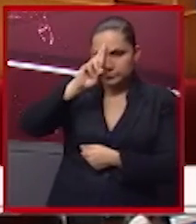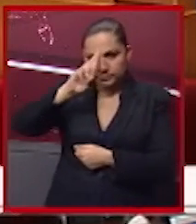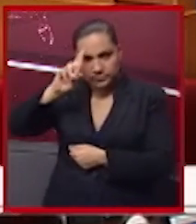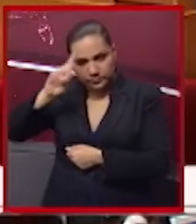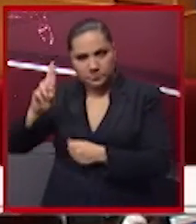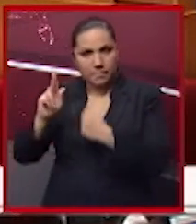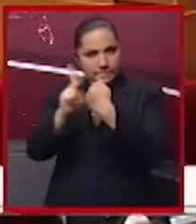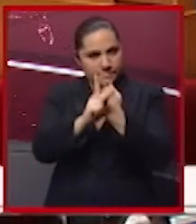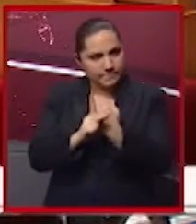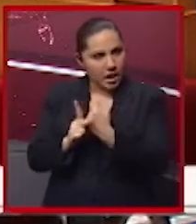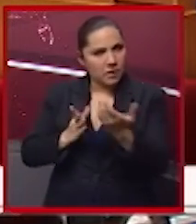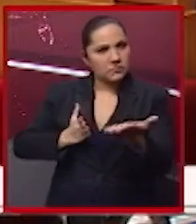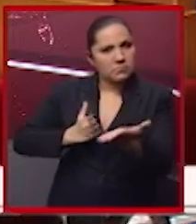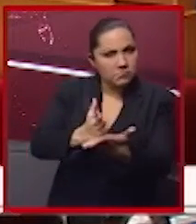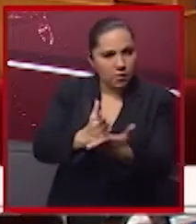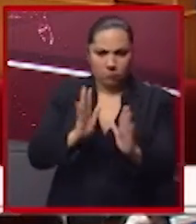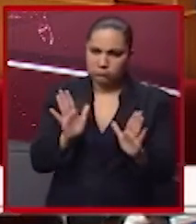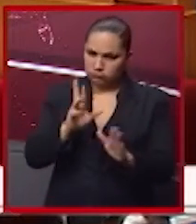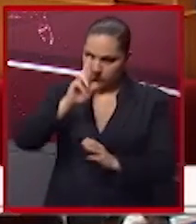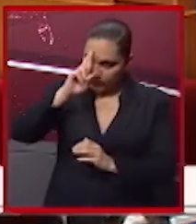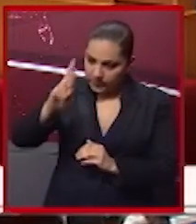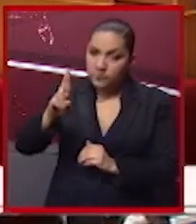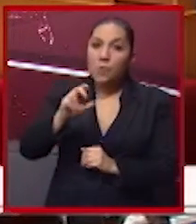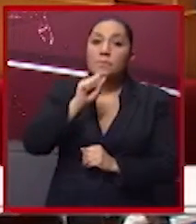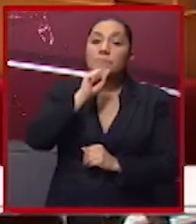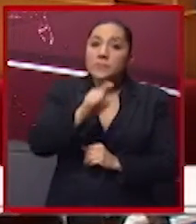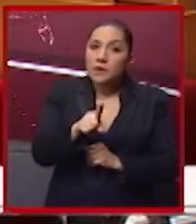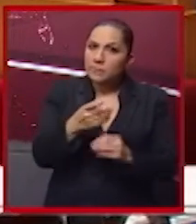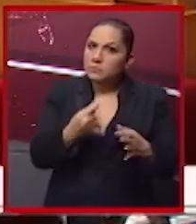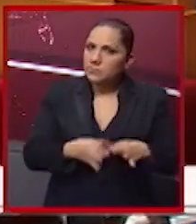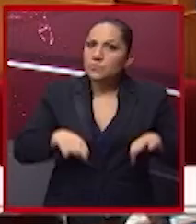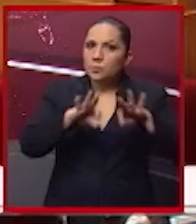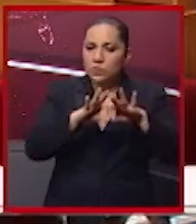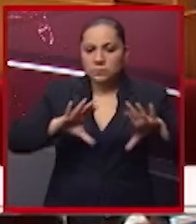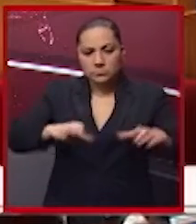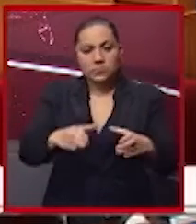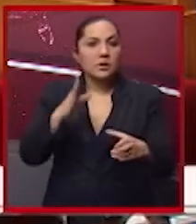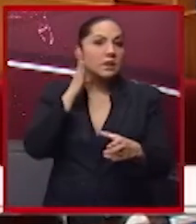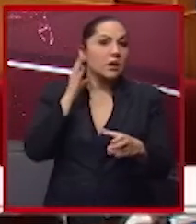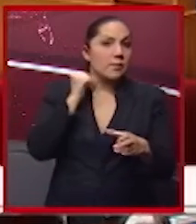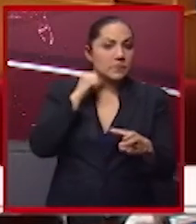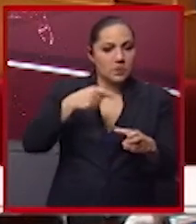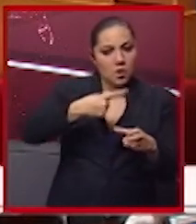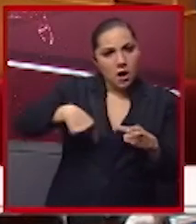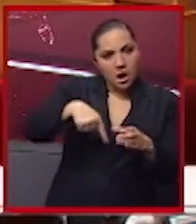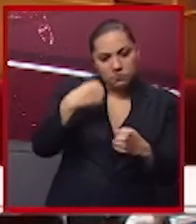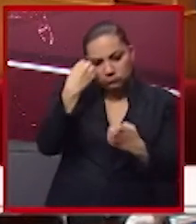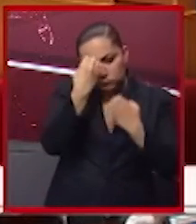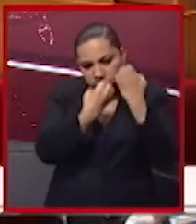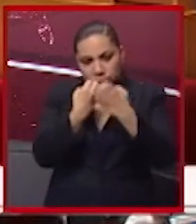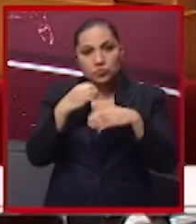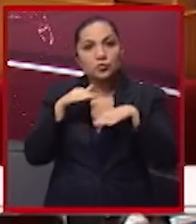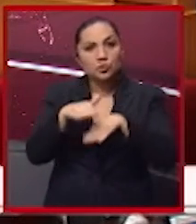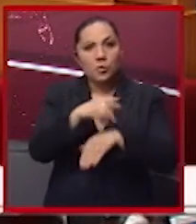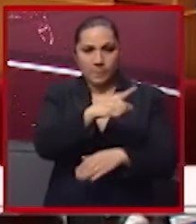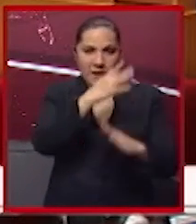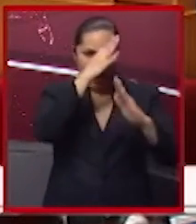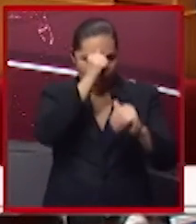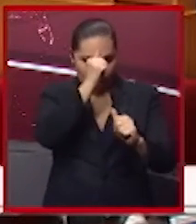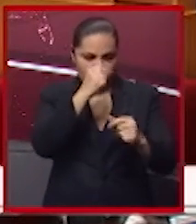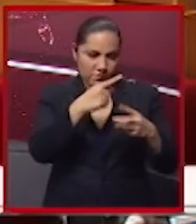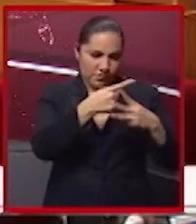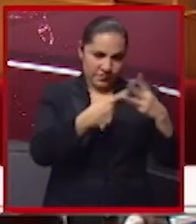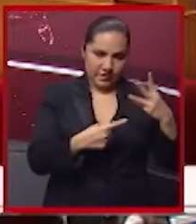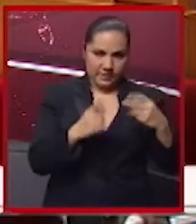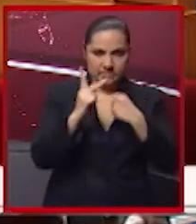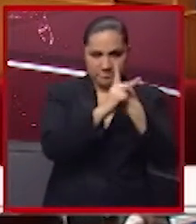de revisar cómo la Cámara Alta acuerda lo respecto de la nueva versión del Acuerdo Comercial Trilateral de América del